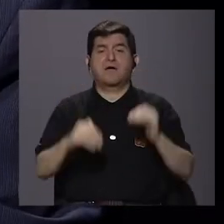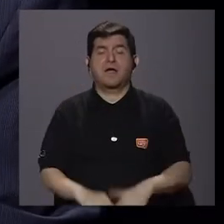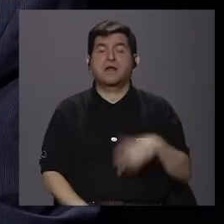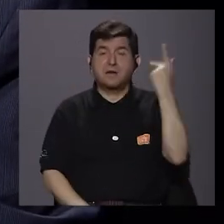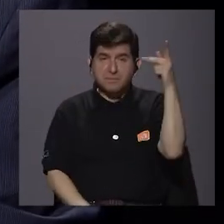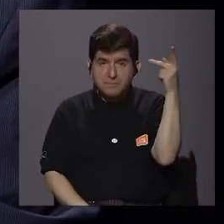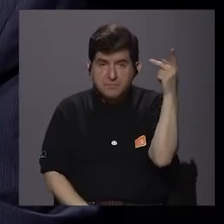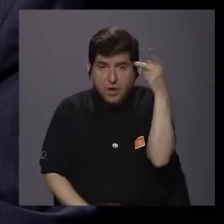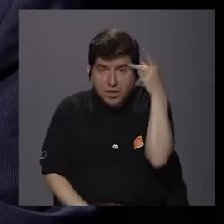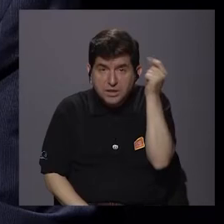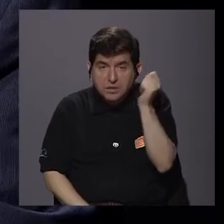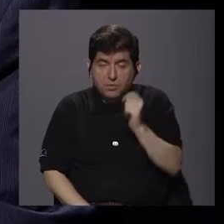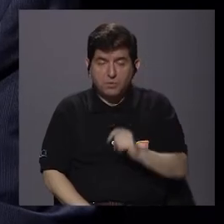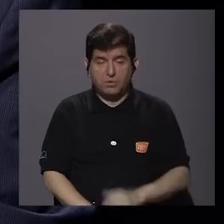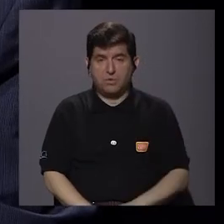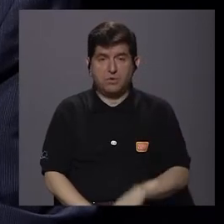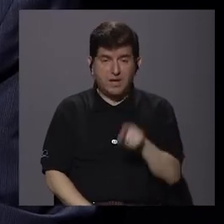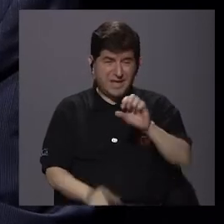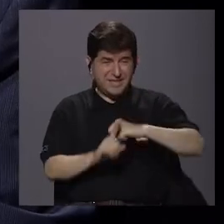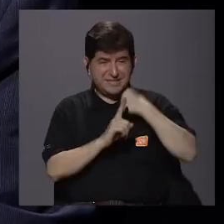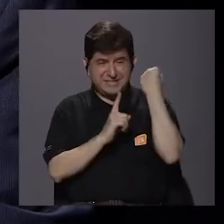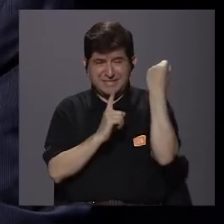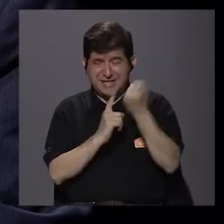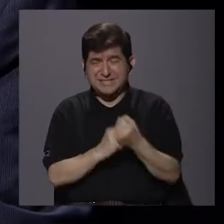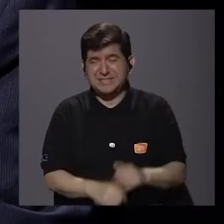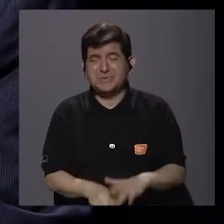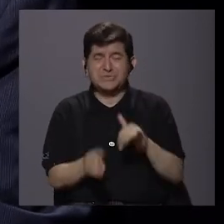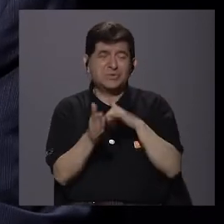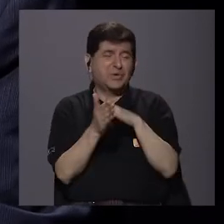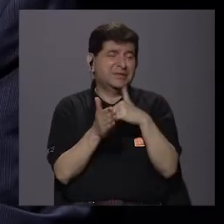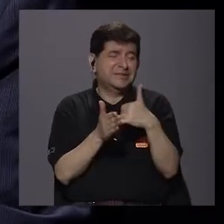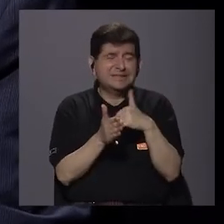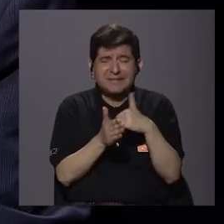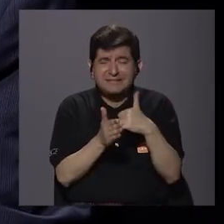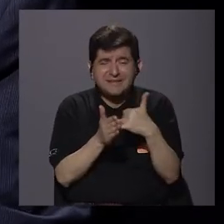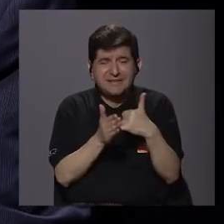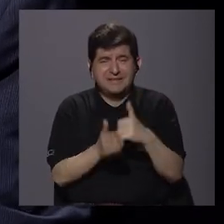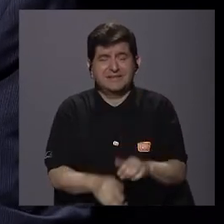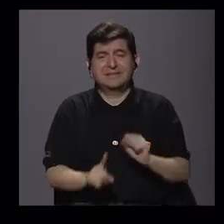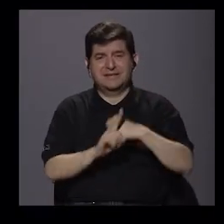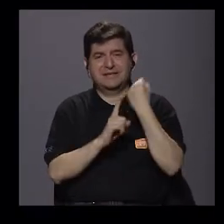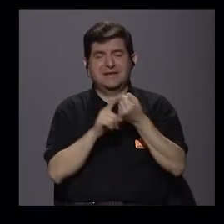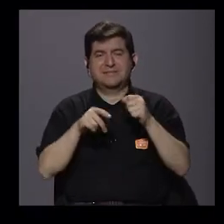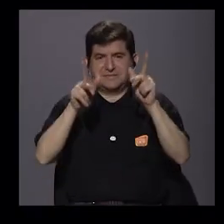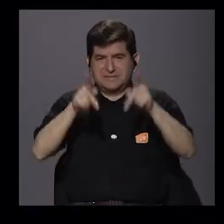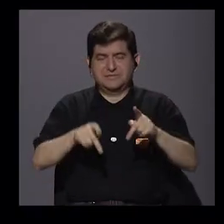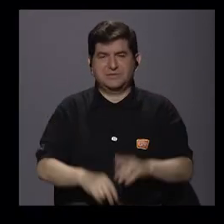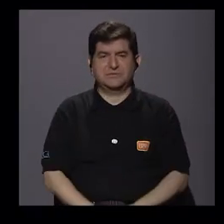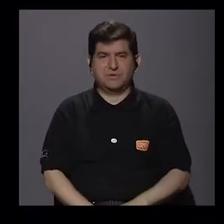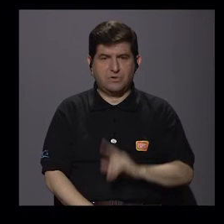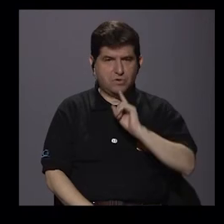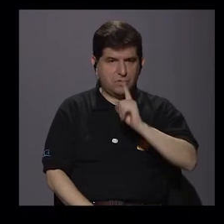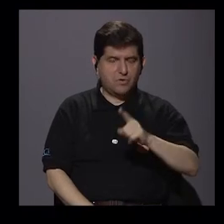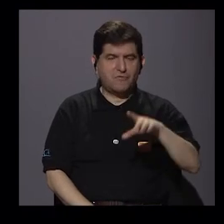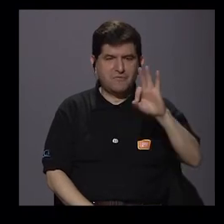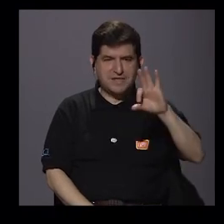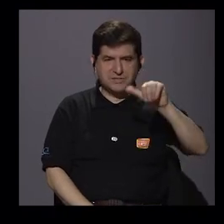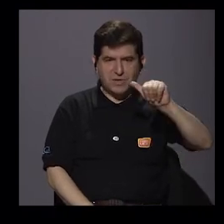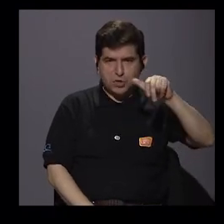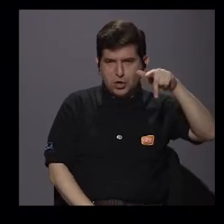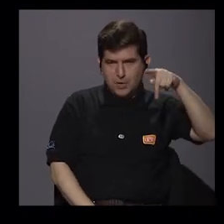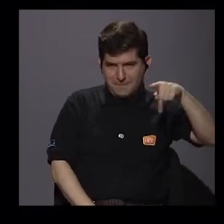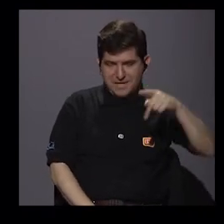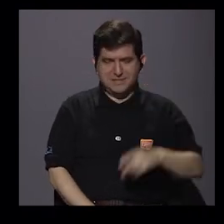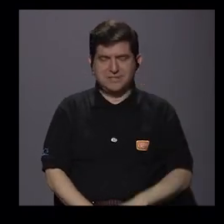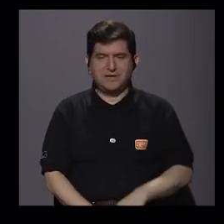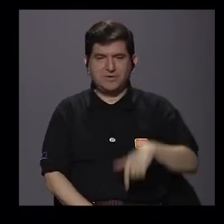políticos lo cual es tremendamente vulnerable a la gente con sus palabras de francisco antonio pacheco